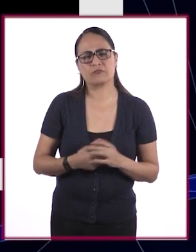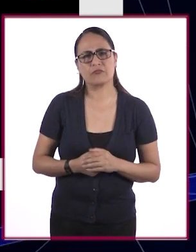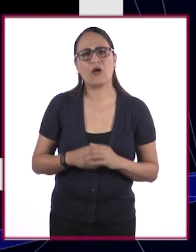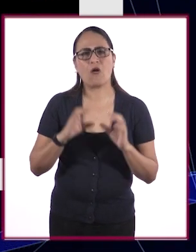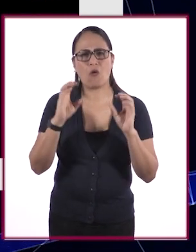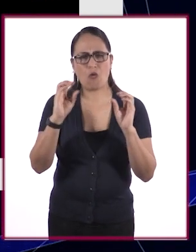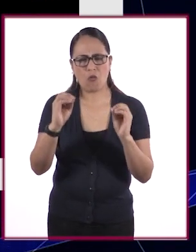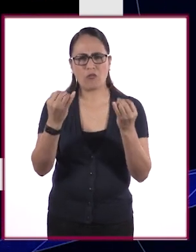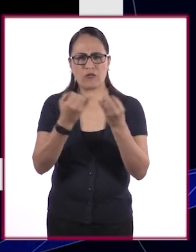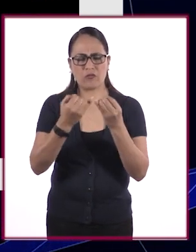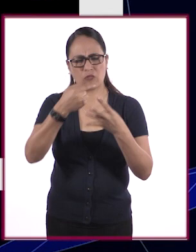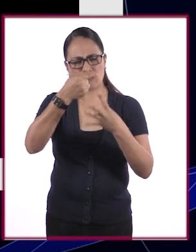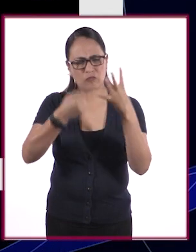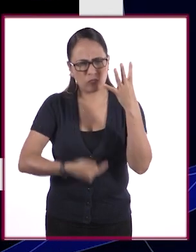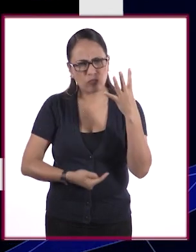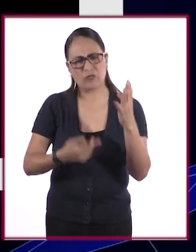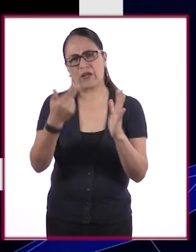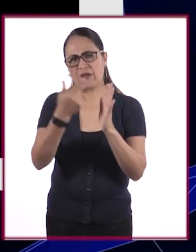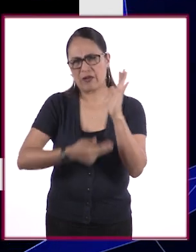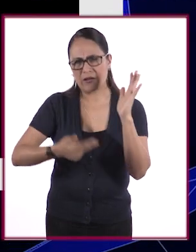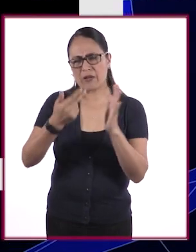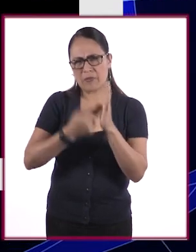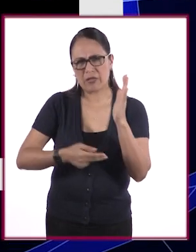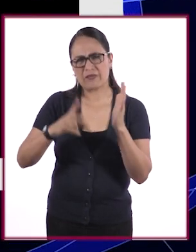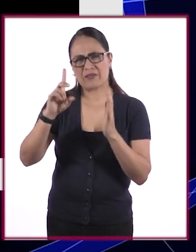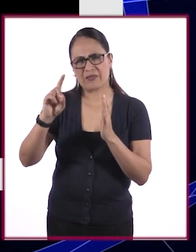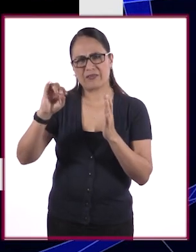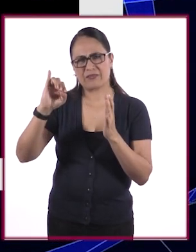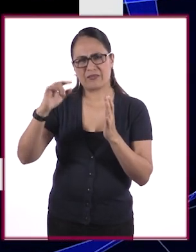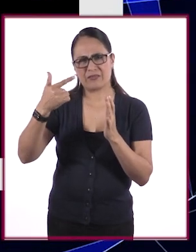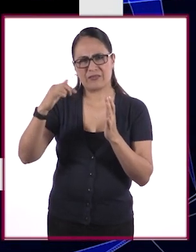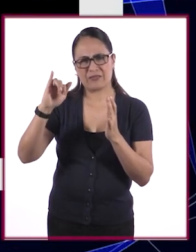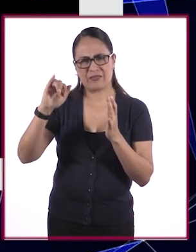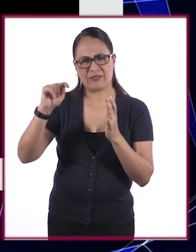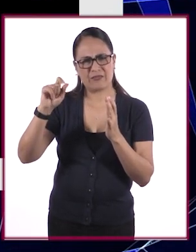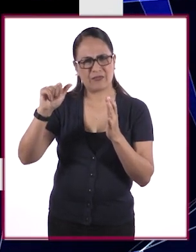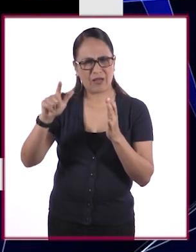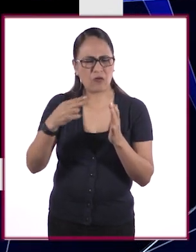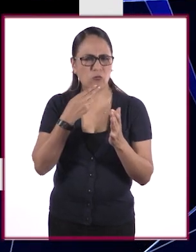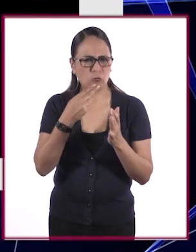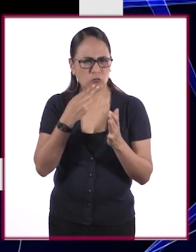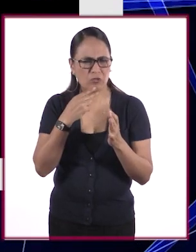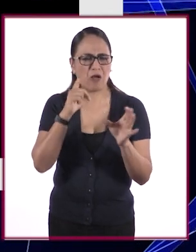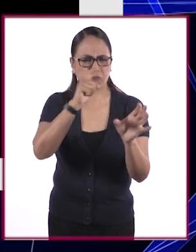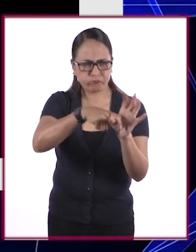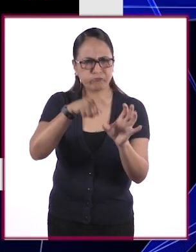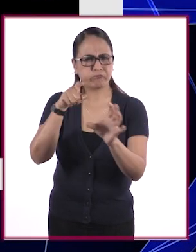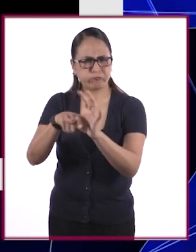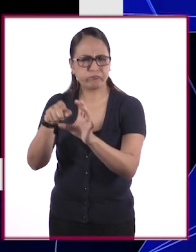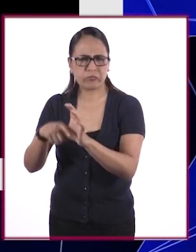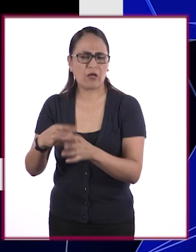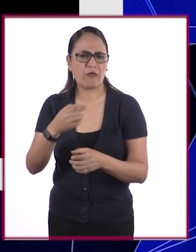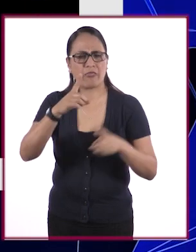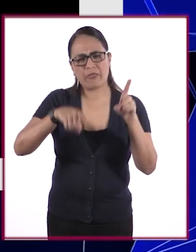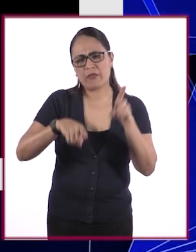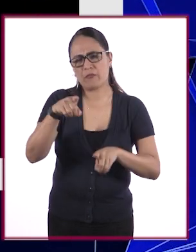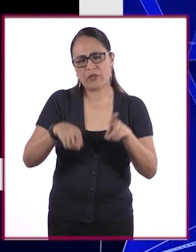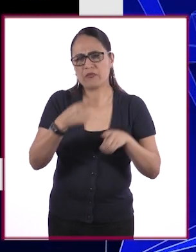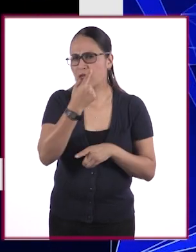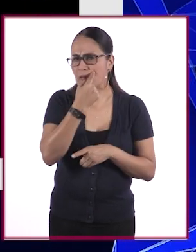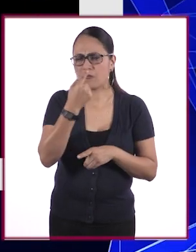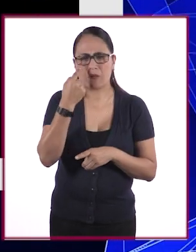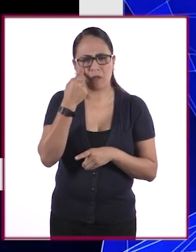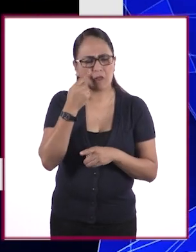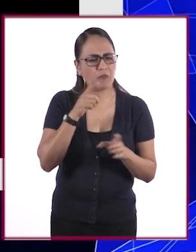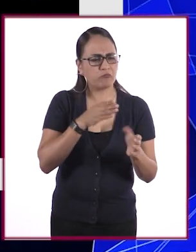que aplican todos estos instrumentos de digitalización. Entonces yo creo que ya es cuestión de cada quien decidir cuál va a ser